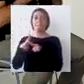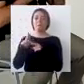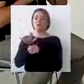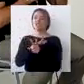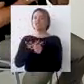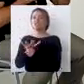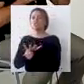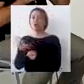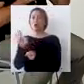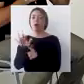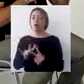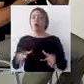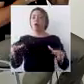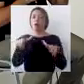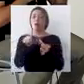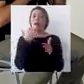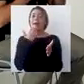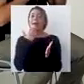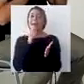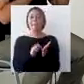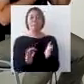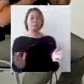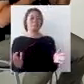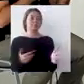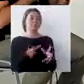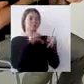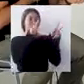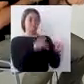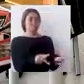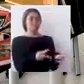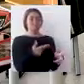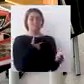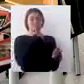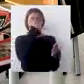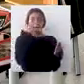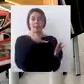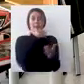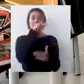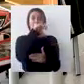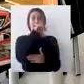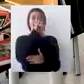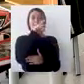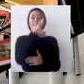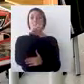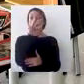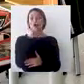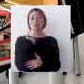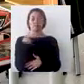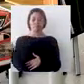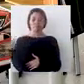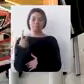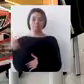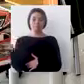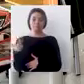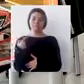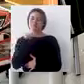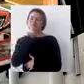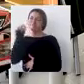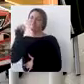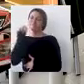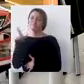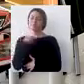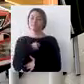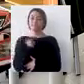yo digo, Mirot, o en este caso tu personaje, porque Mirot hace parte de nuestro club también, le